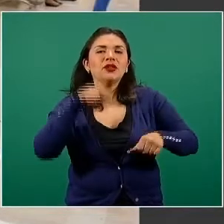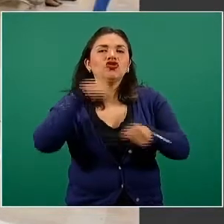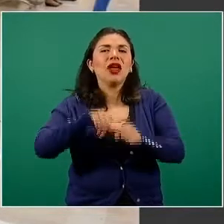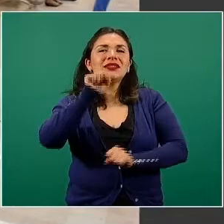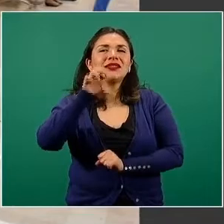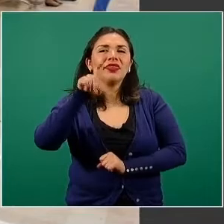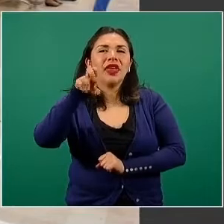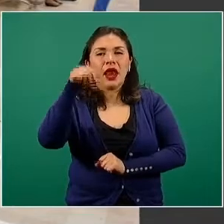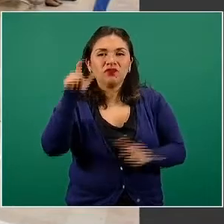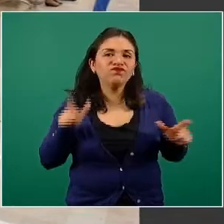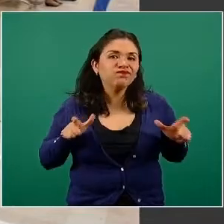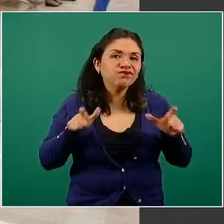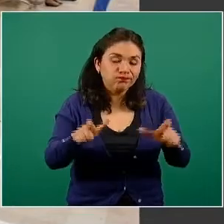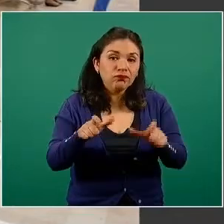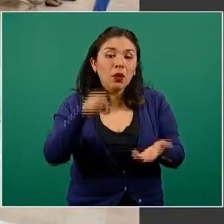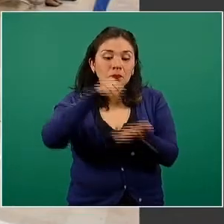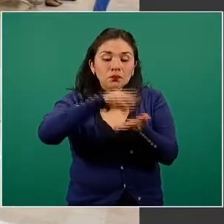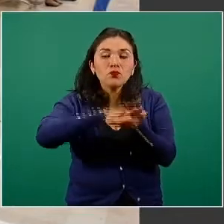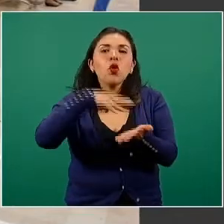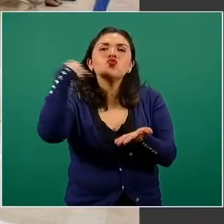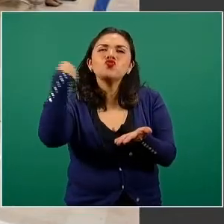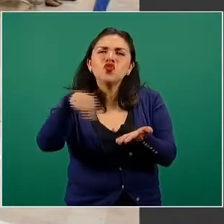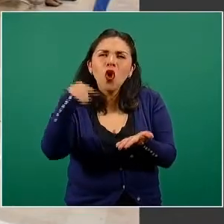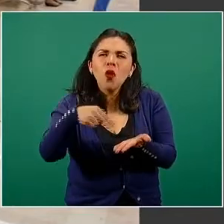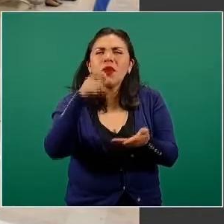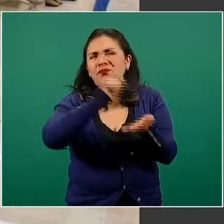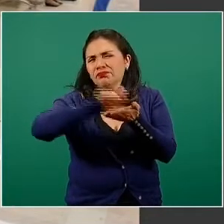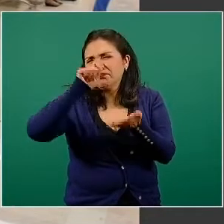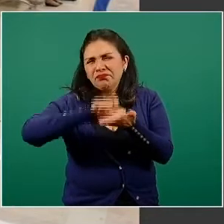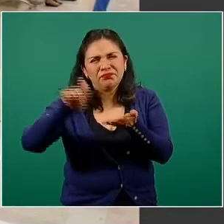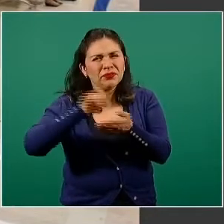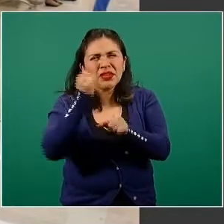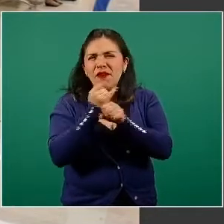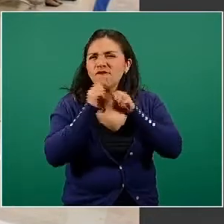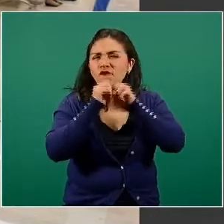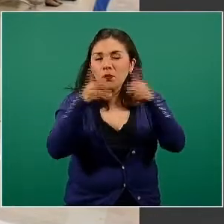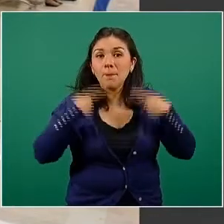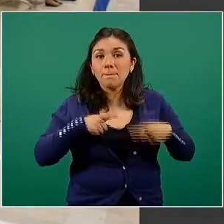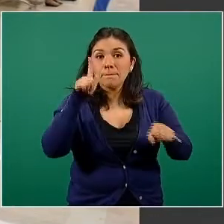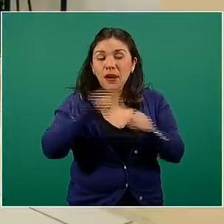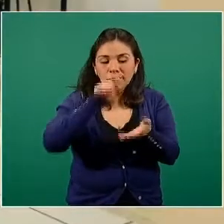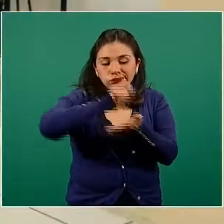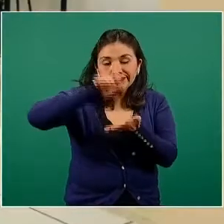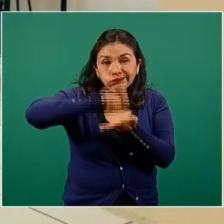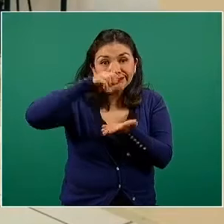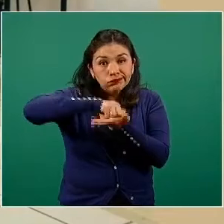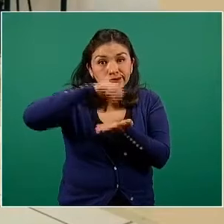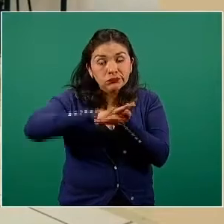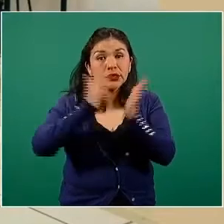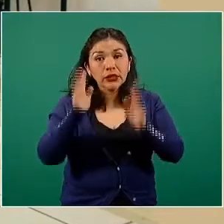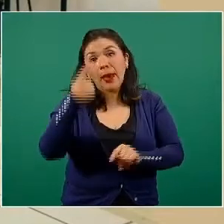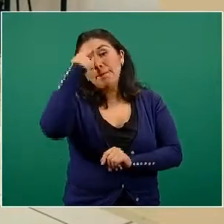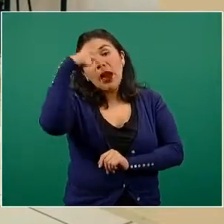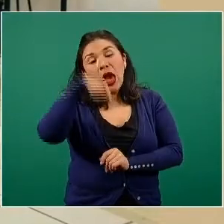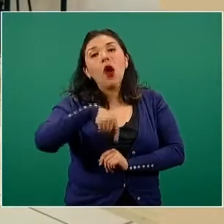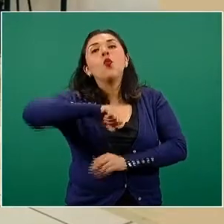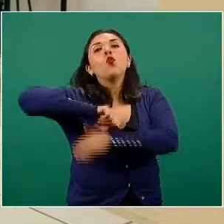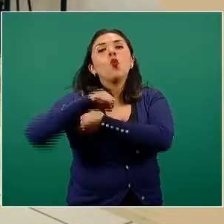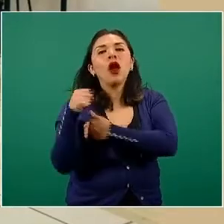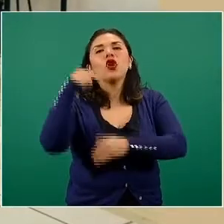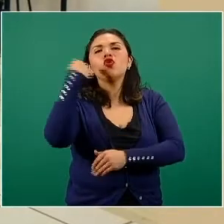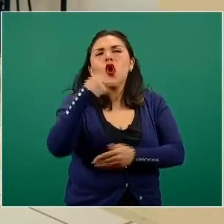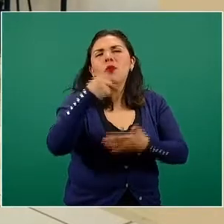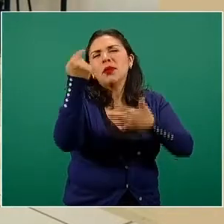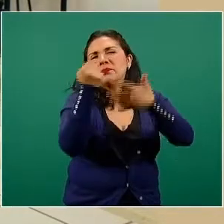resguardándolo. Se registran los datos personales, hay una exhaustiva y cuidadosa revisión de los datos personales para tener los